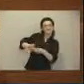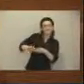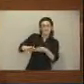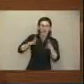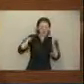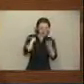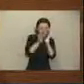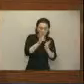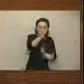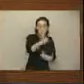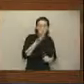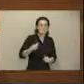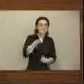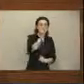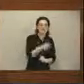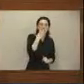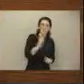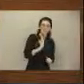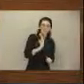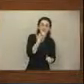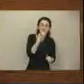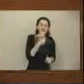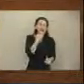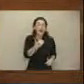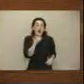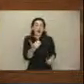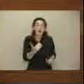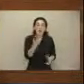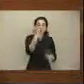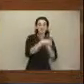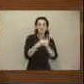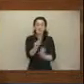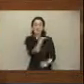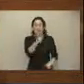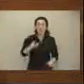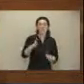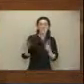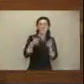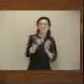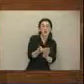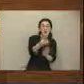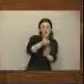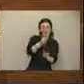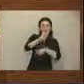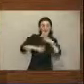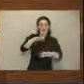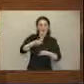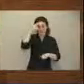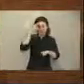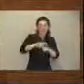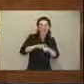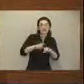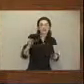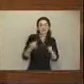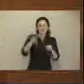lo tanto, si acaso algo guarda similitudes con la época previa a esa reforma psiquiátrica, es